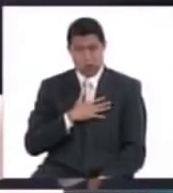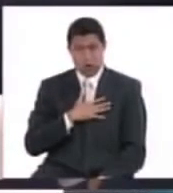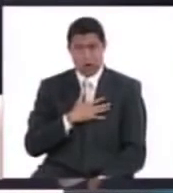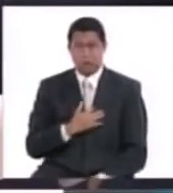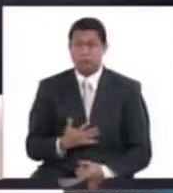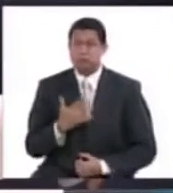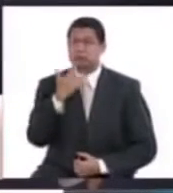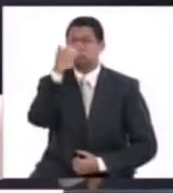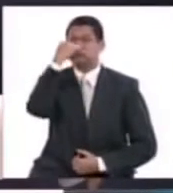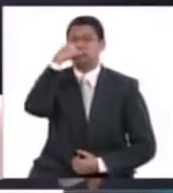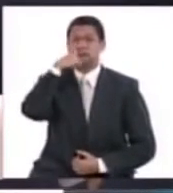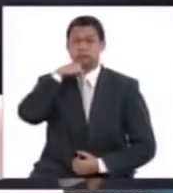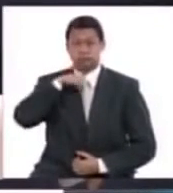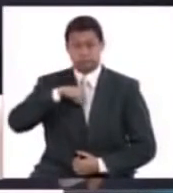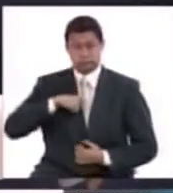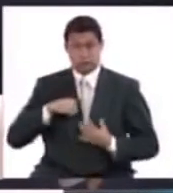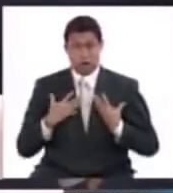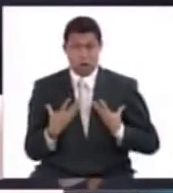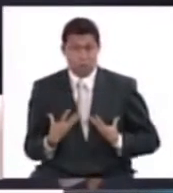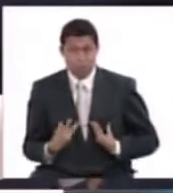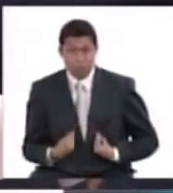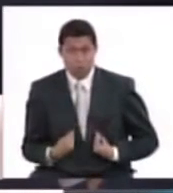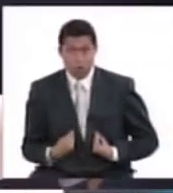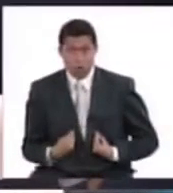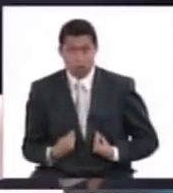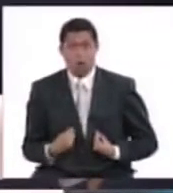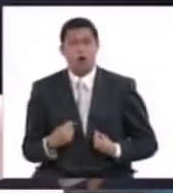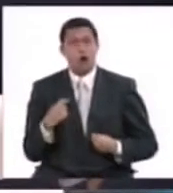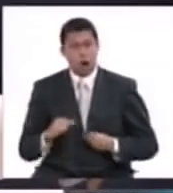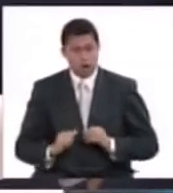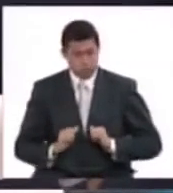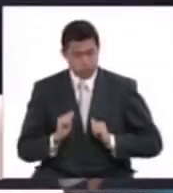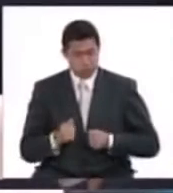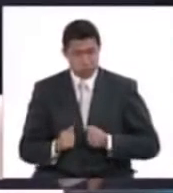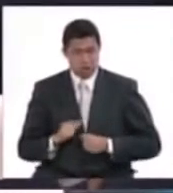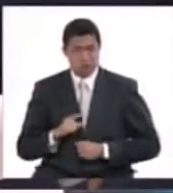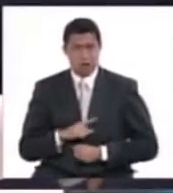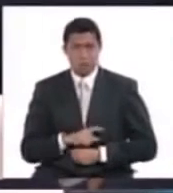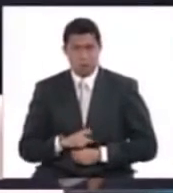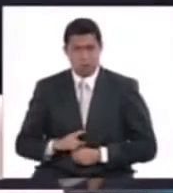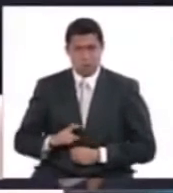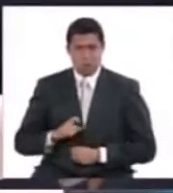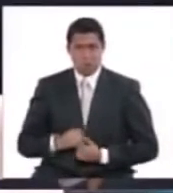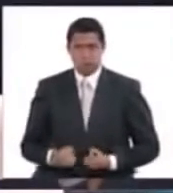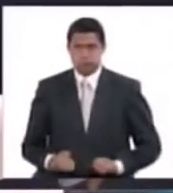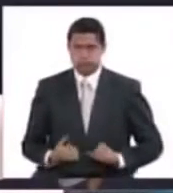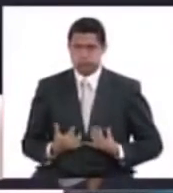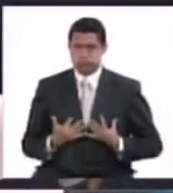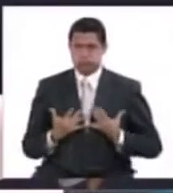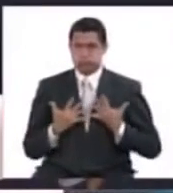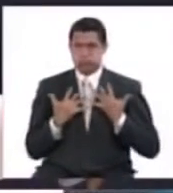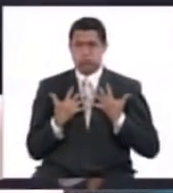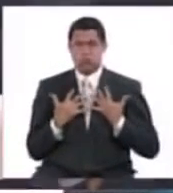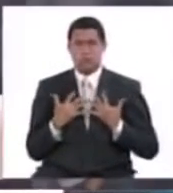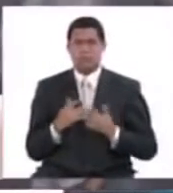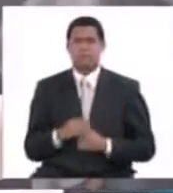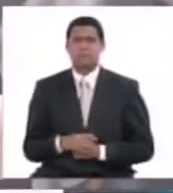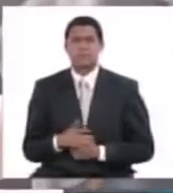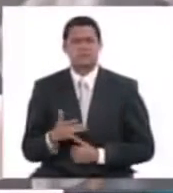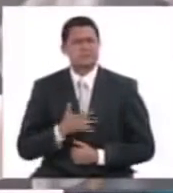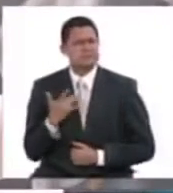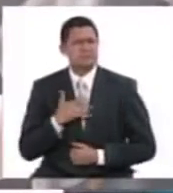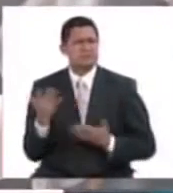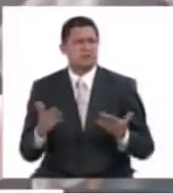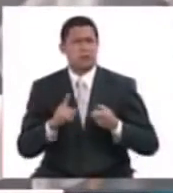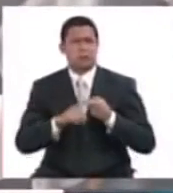vía respiratoria principalmente, y es ahí donde se desarrolla el proceso infeccioso principal. Los síntomas